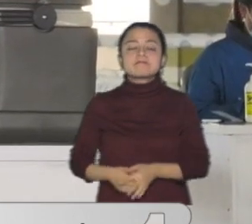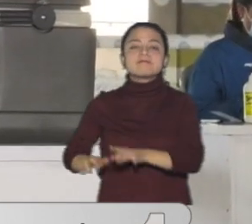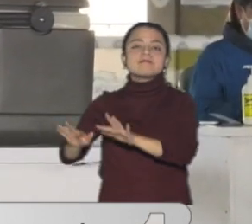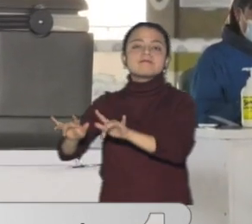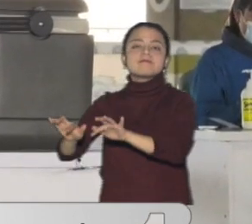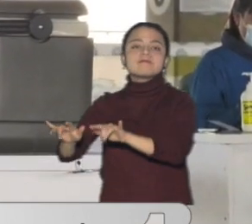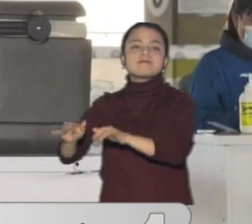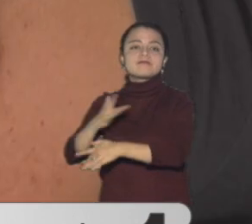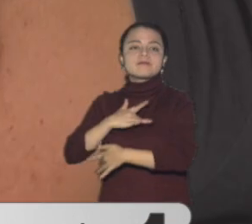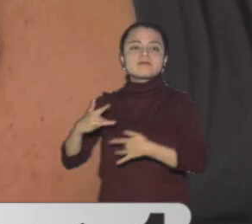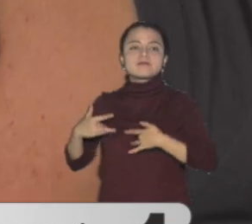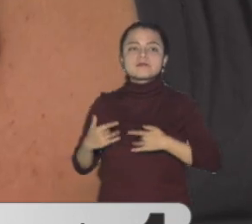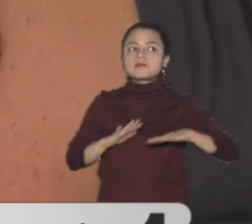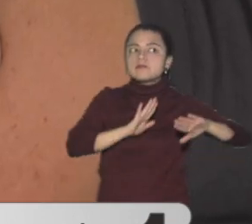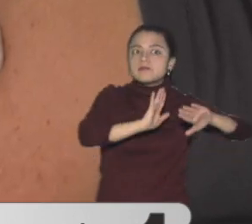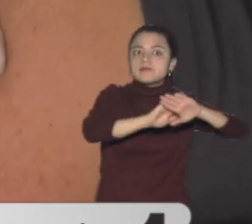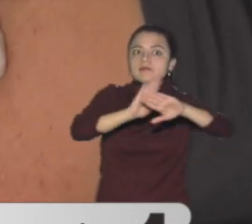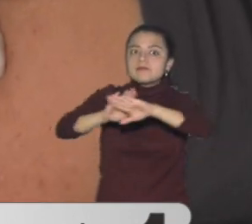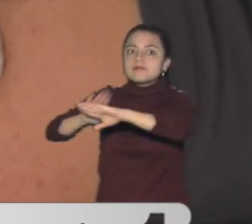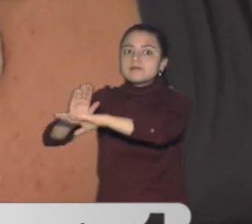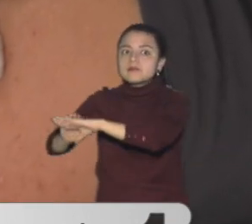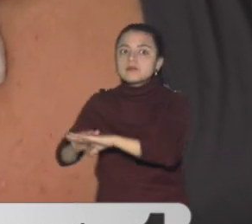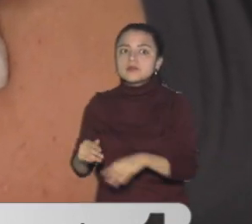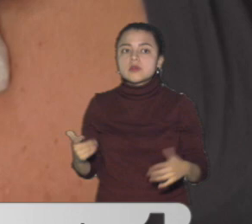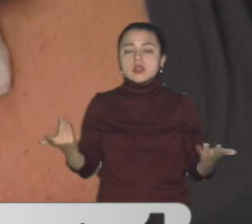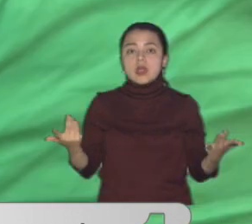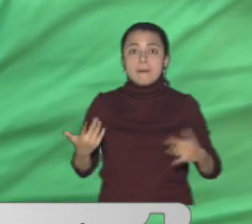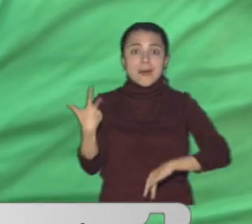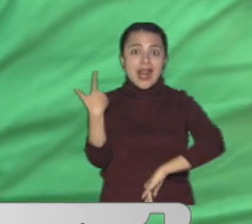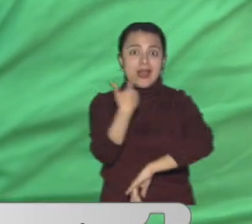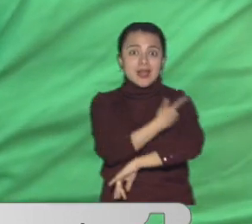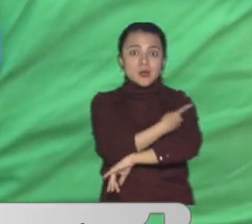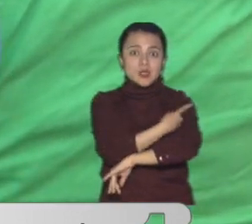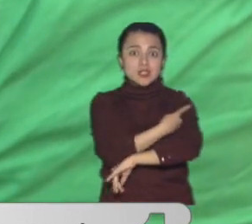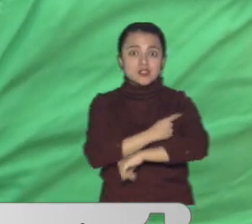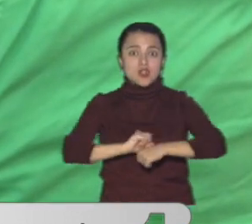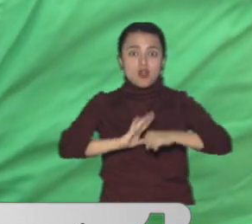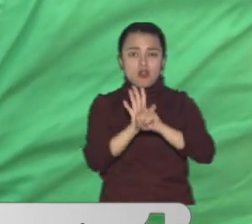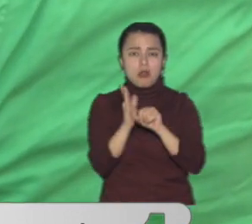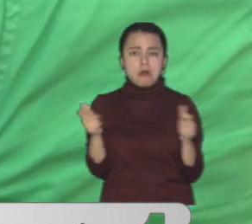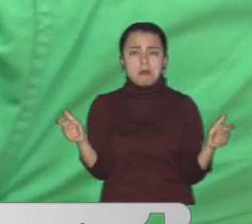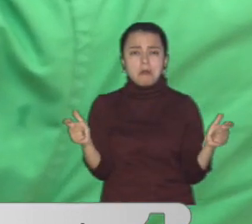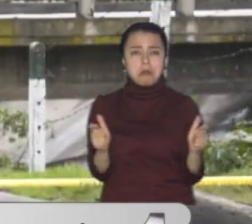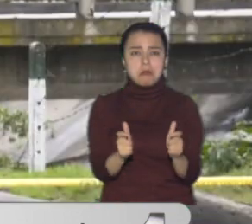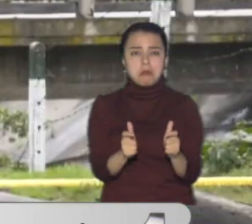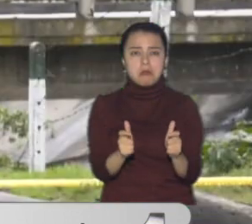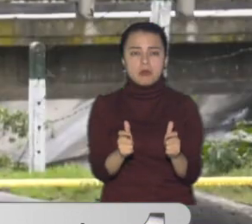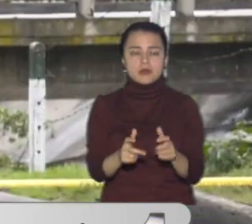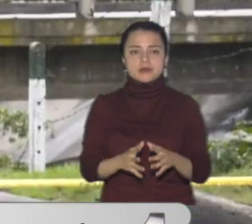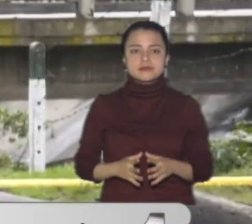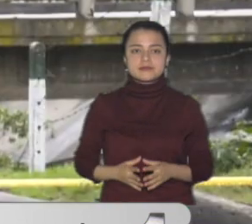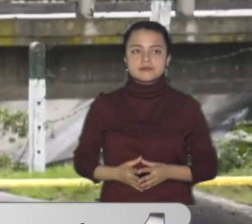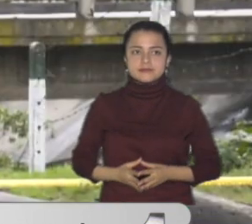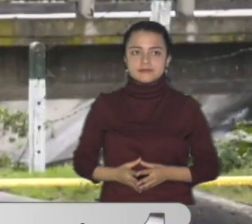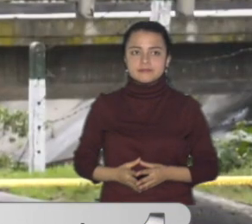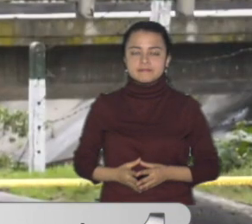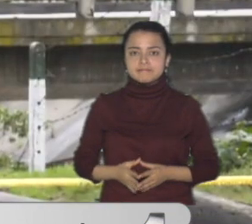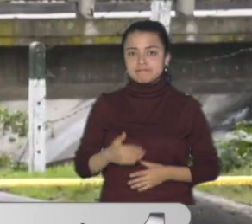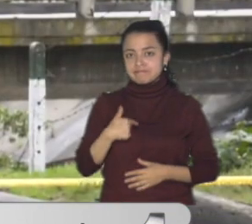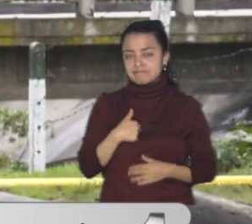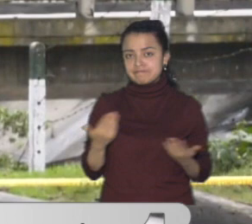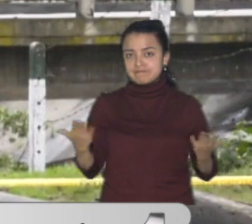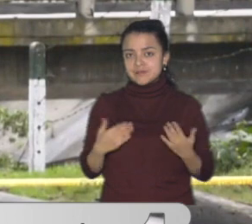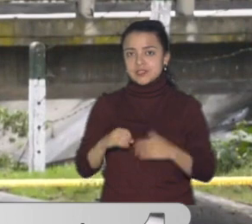Secretaría advirtió que la asistencia a los puntos de vacunación para la aplicación del refuerzo ha sido baja. Me despido desde